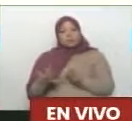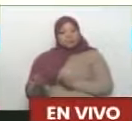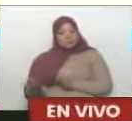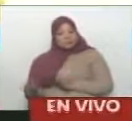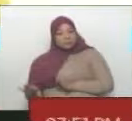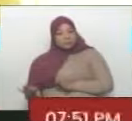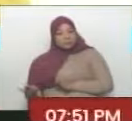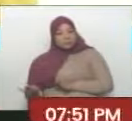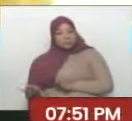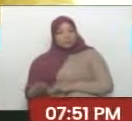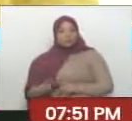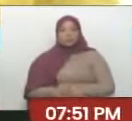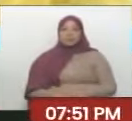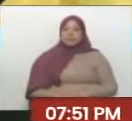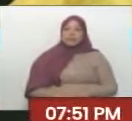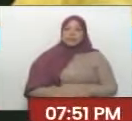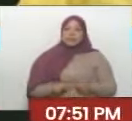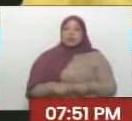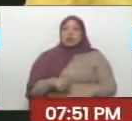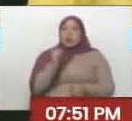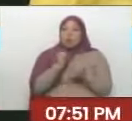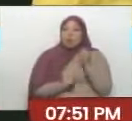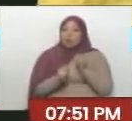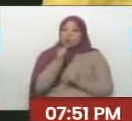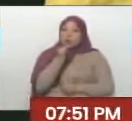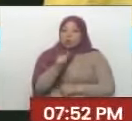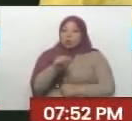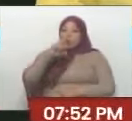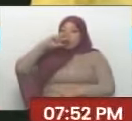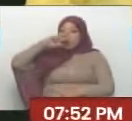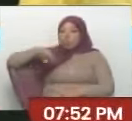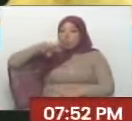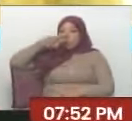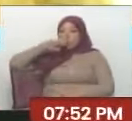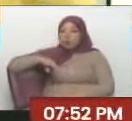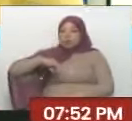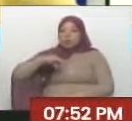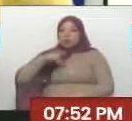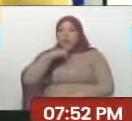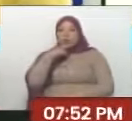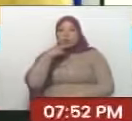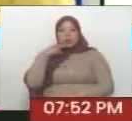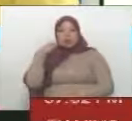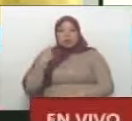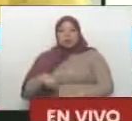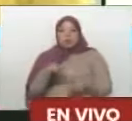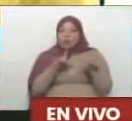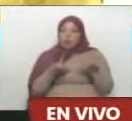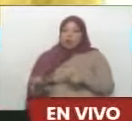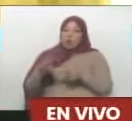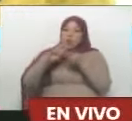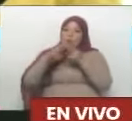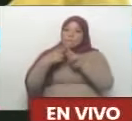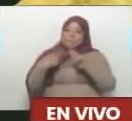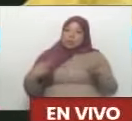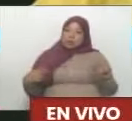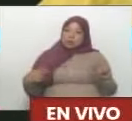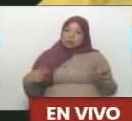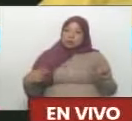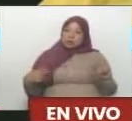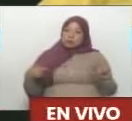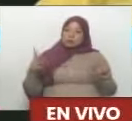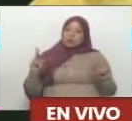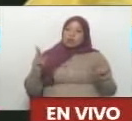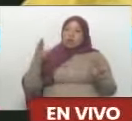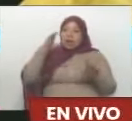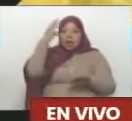por últimas noticias. Dice Putin, si Occidente quiere Rusia, está lista para la paz. A propósito que mañana va a